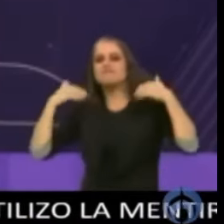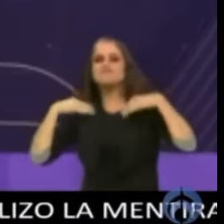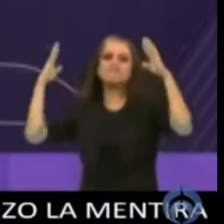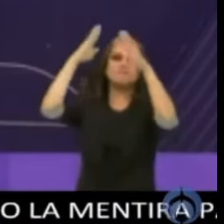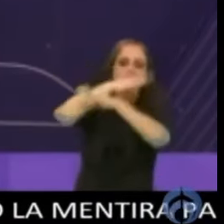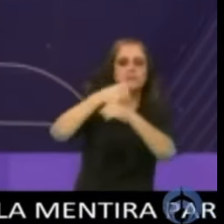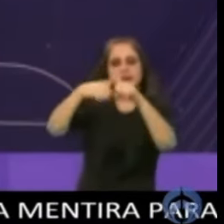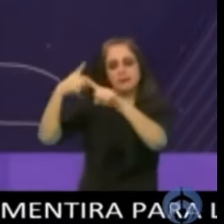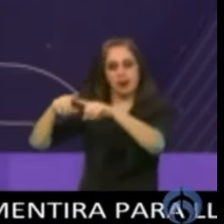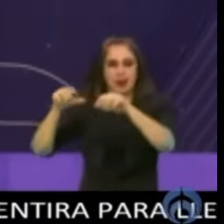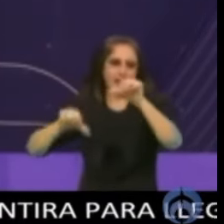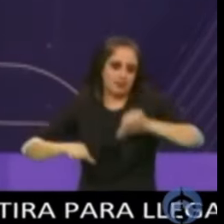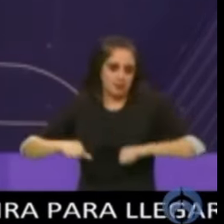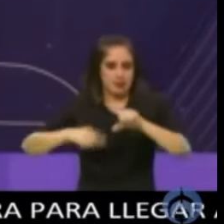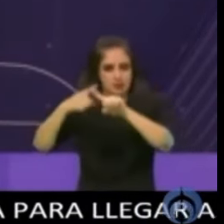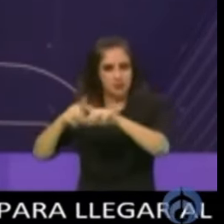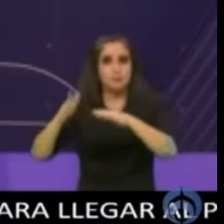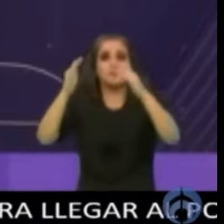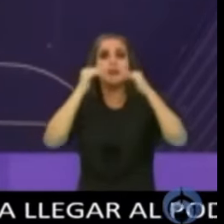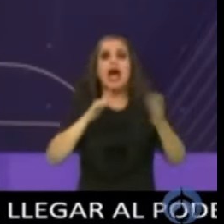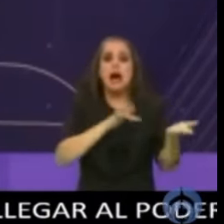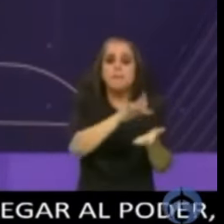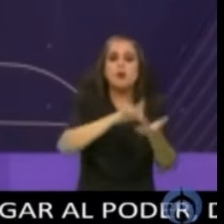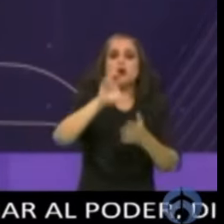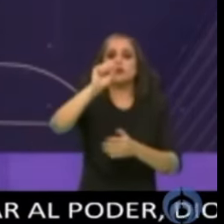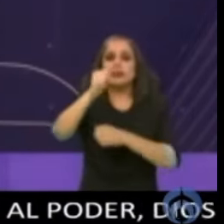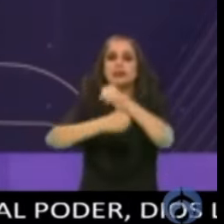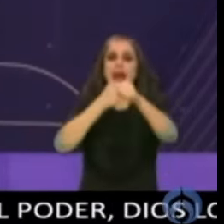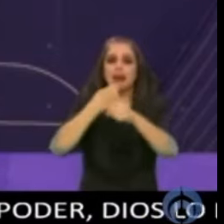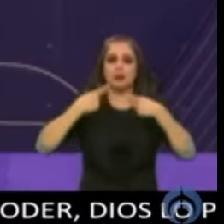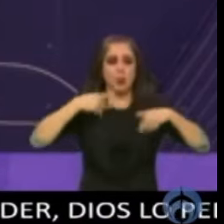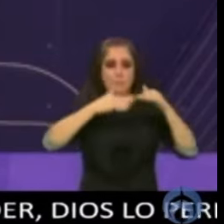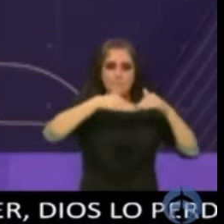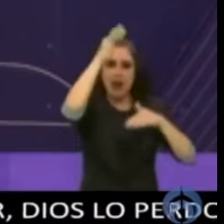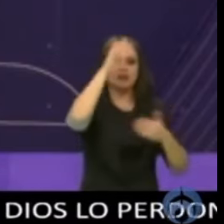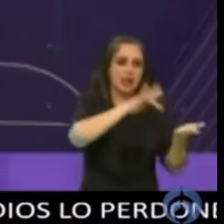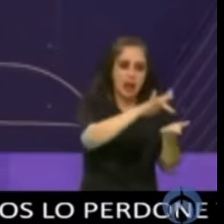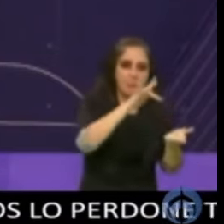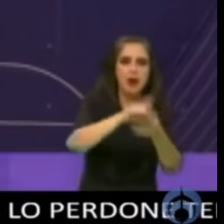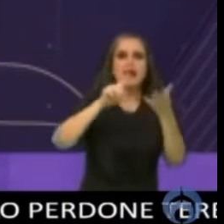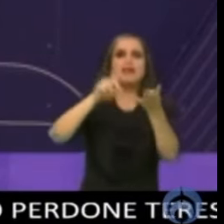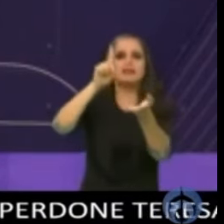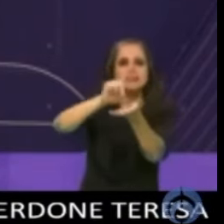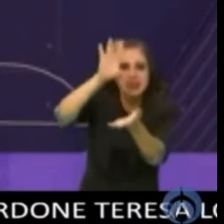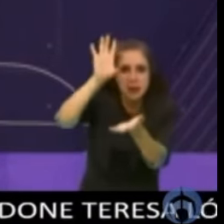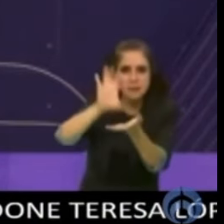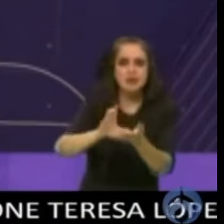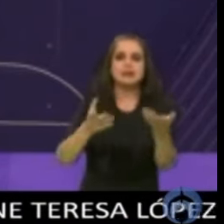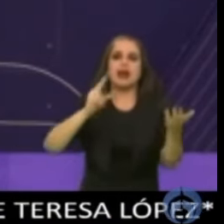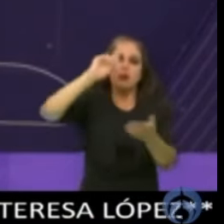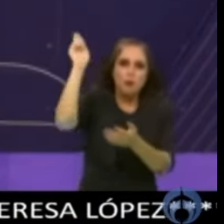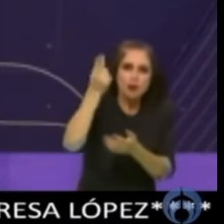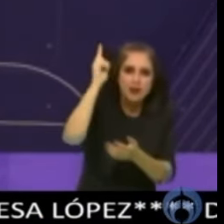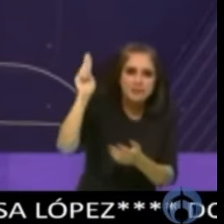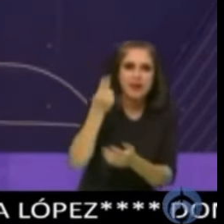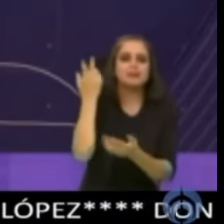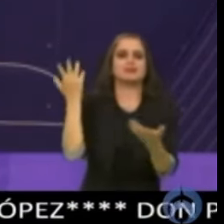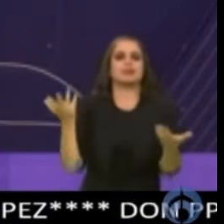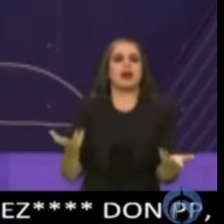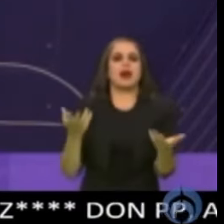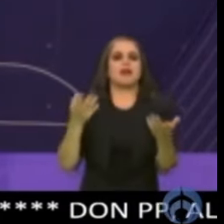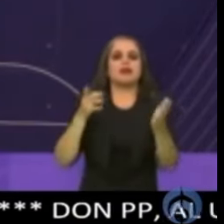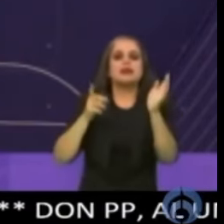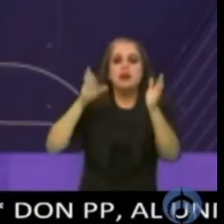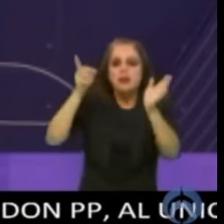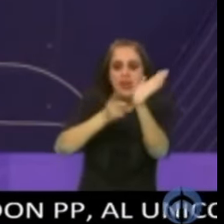seriedad. Pues la oposición ofrece hasta lo que no, porque sabe que no va a ganar, como si no hubiesen gobernado el